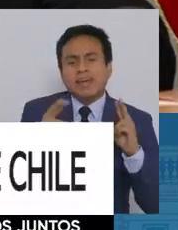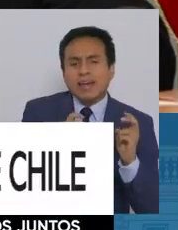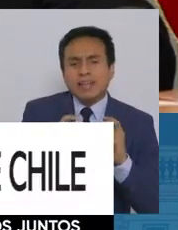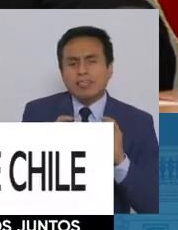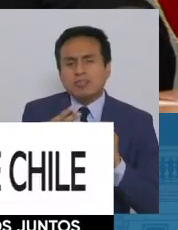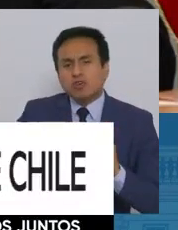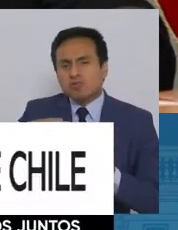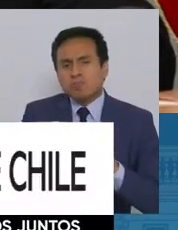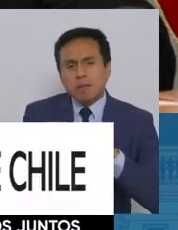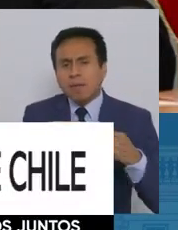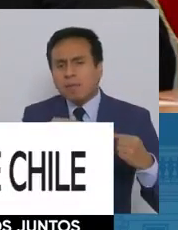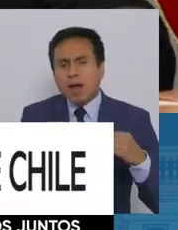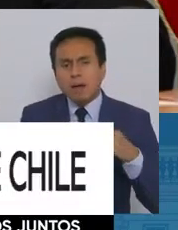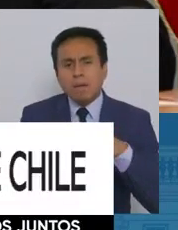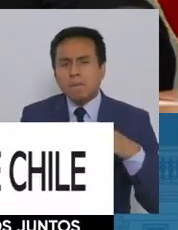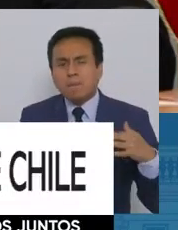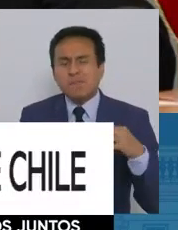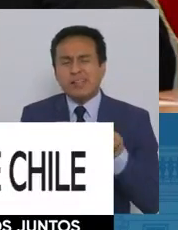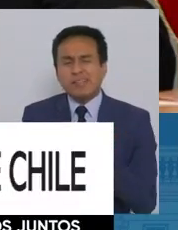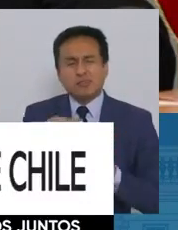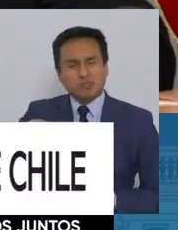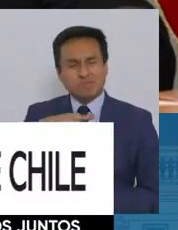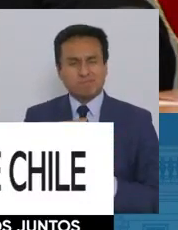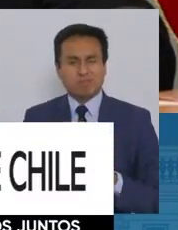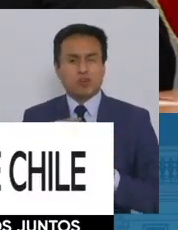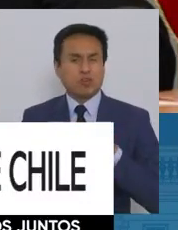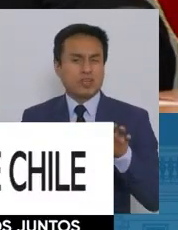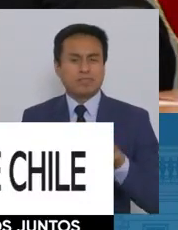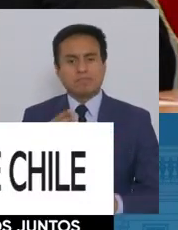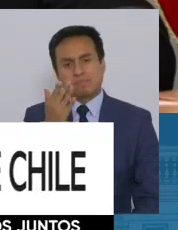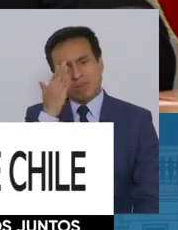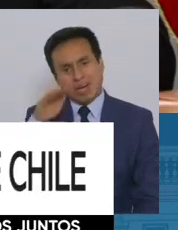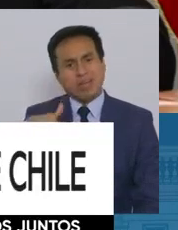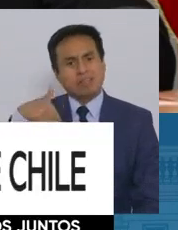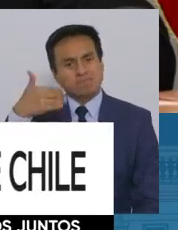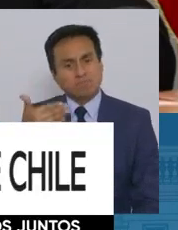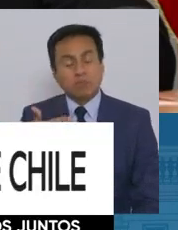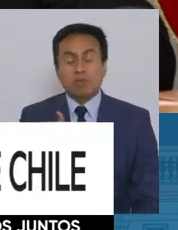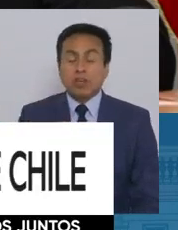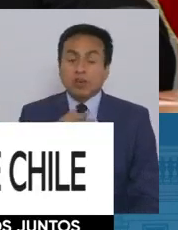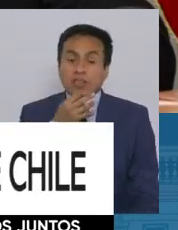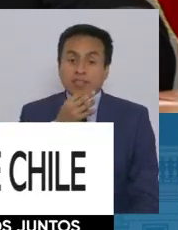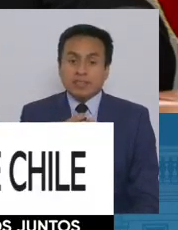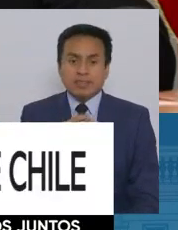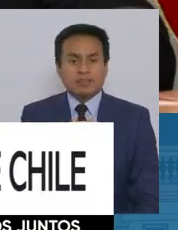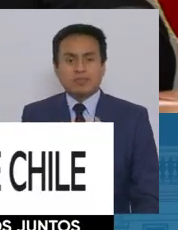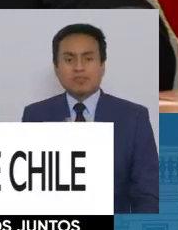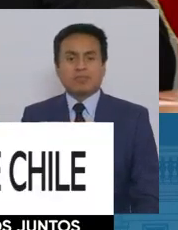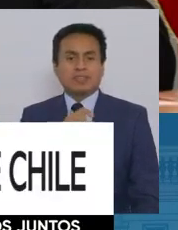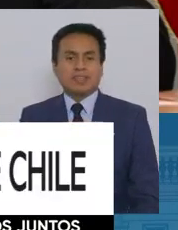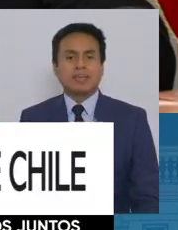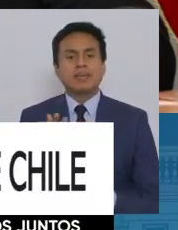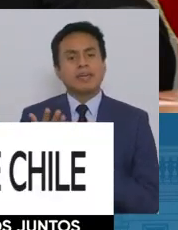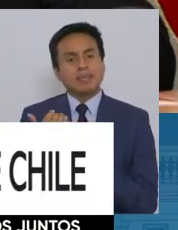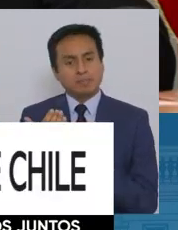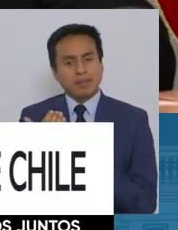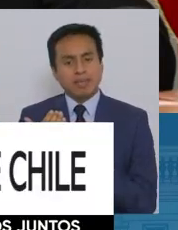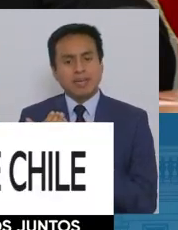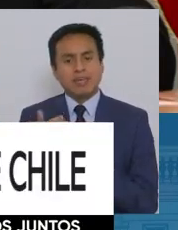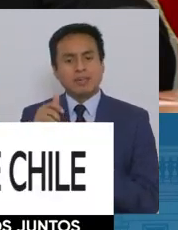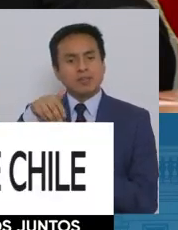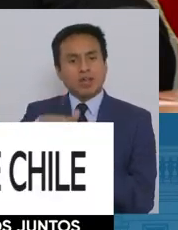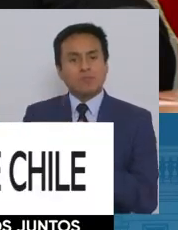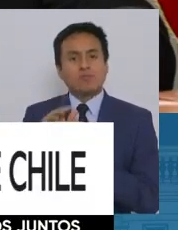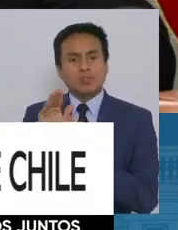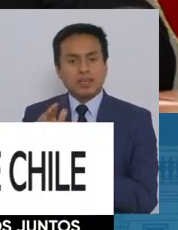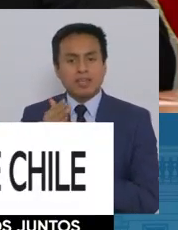entre nosotros mismos, las cosas siempre terminan mal. Así que quiero decirle que todo Chile espera, los que votaron